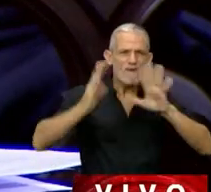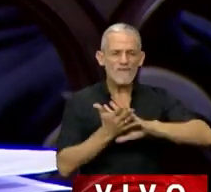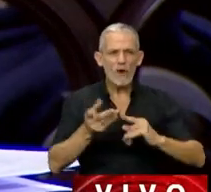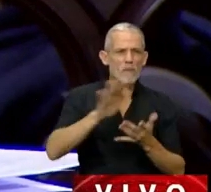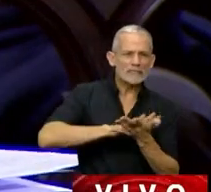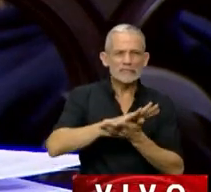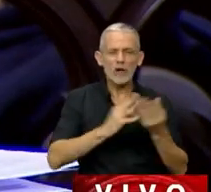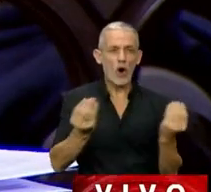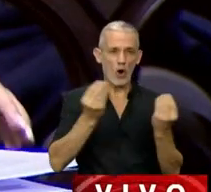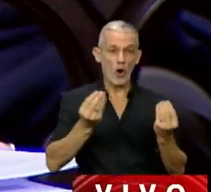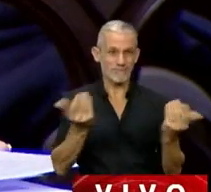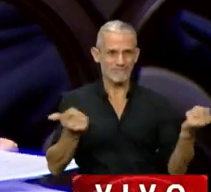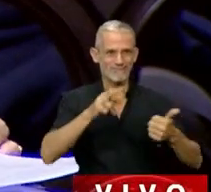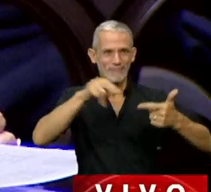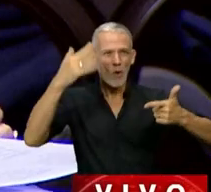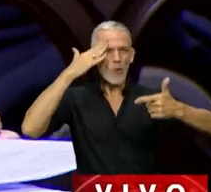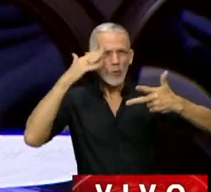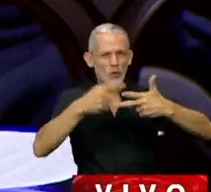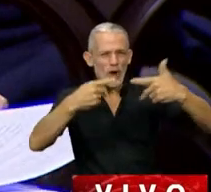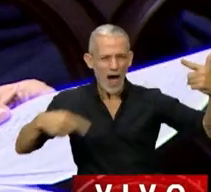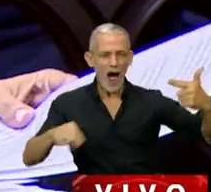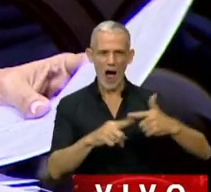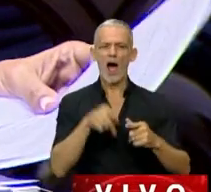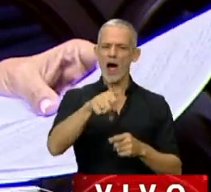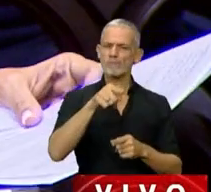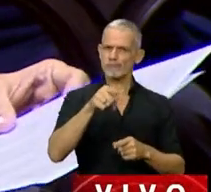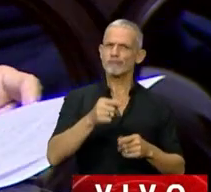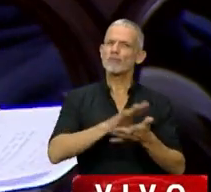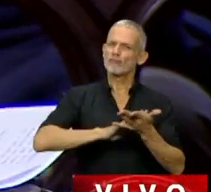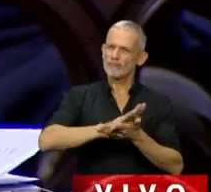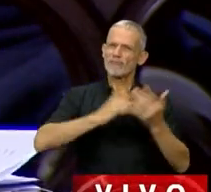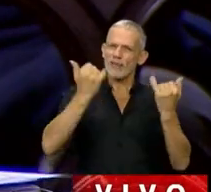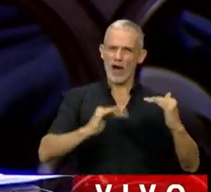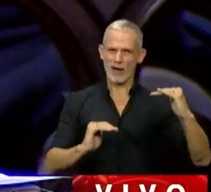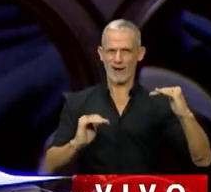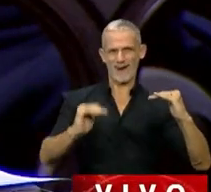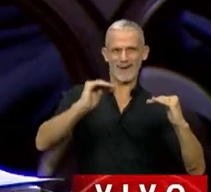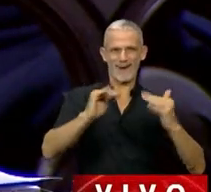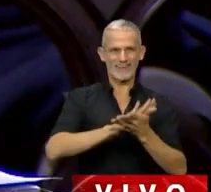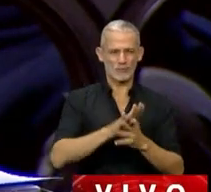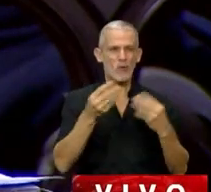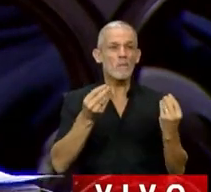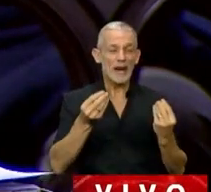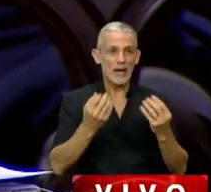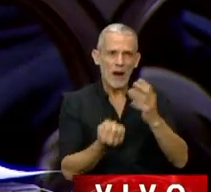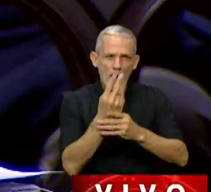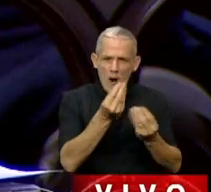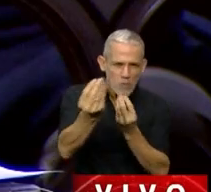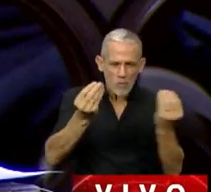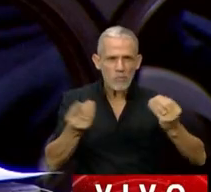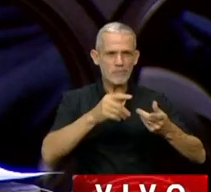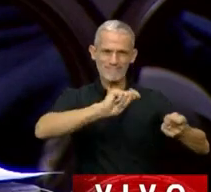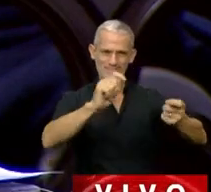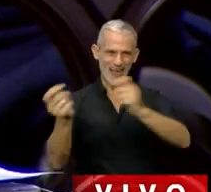de sanar. El arte y la cultura pueden ser parte de la solución para crear avenidas